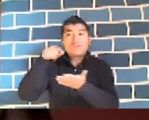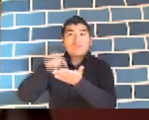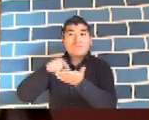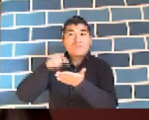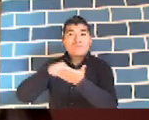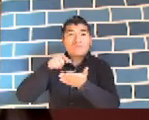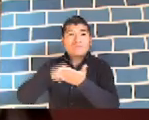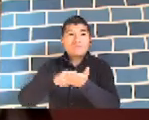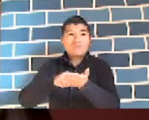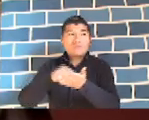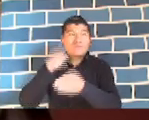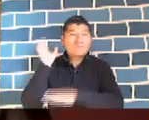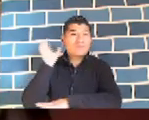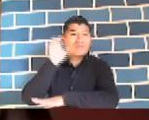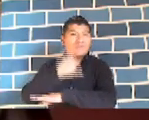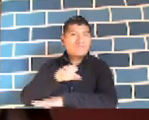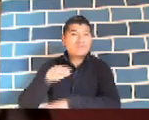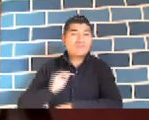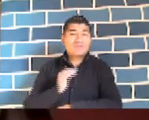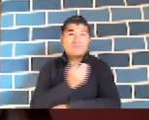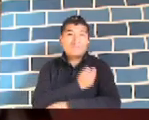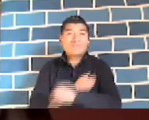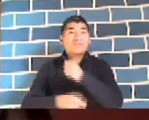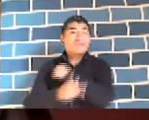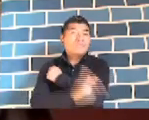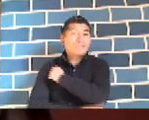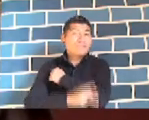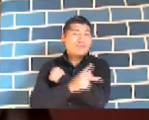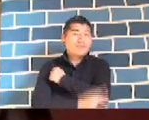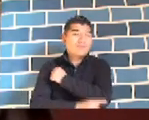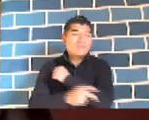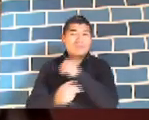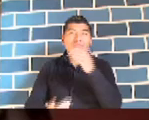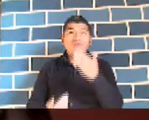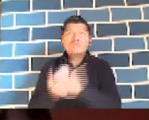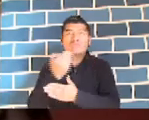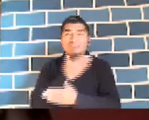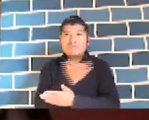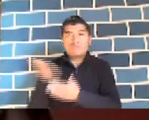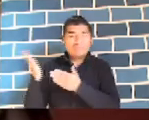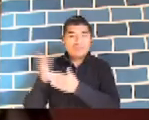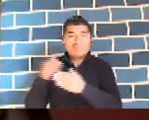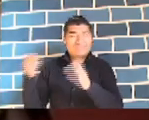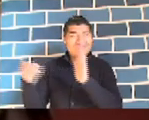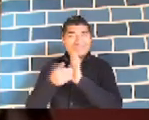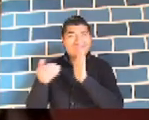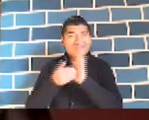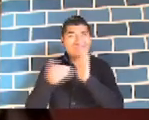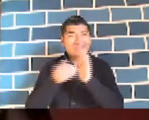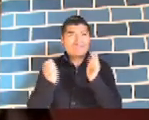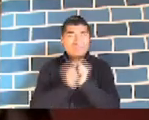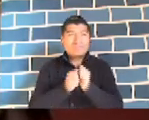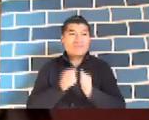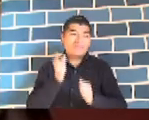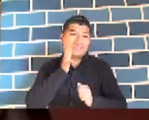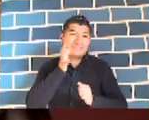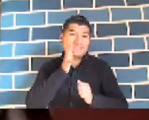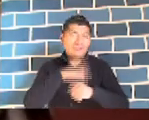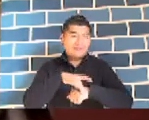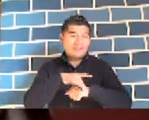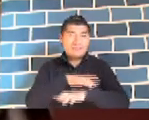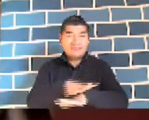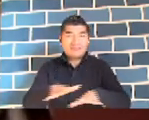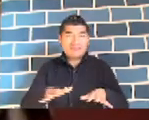lógica imperante también en nuestro país del capitalismo tecnocrático y agresivo con la hermana madre tierra